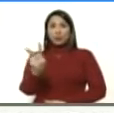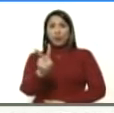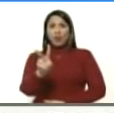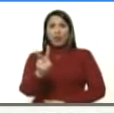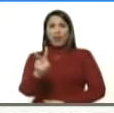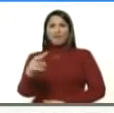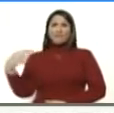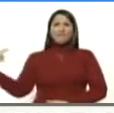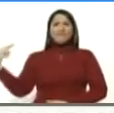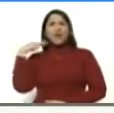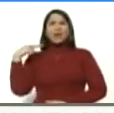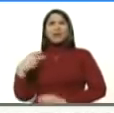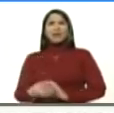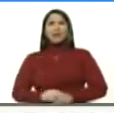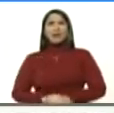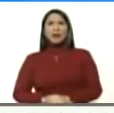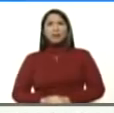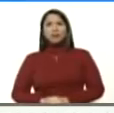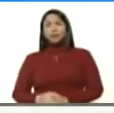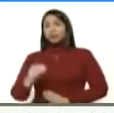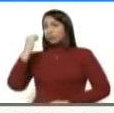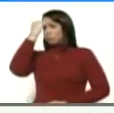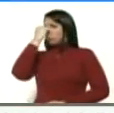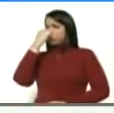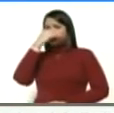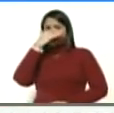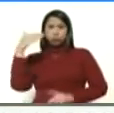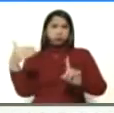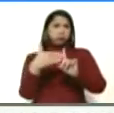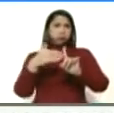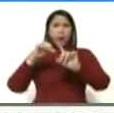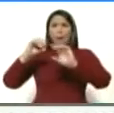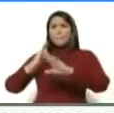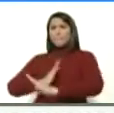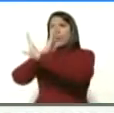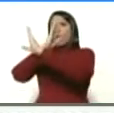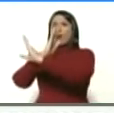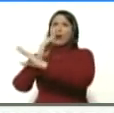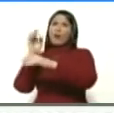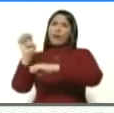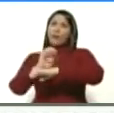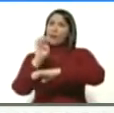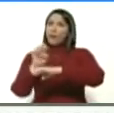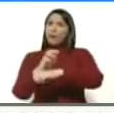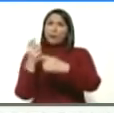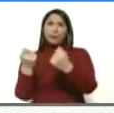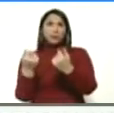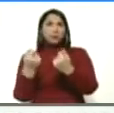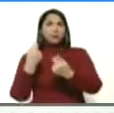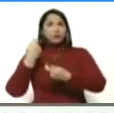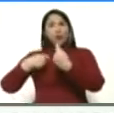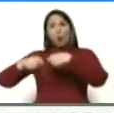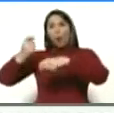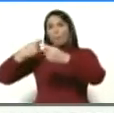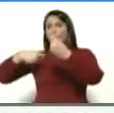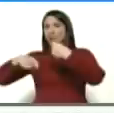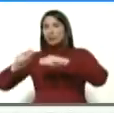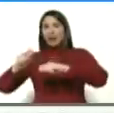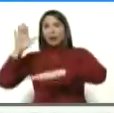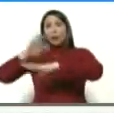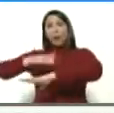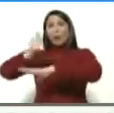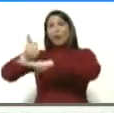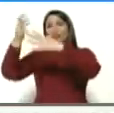sido víctima de un criminal bloqueo económico, financiero y comercial por parte